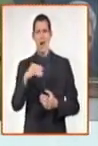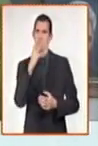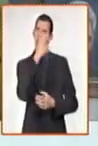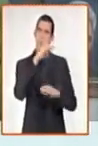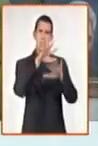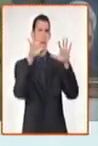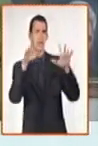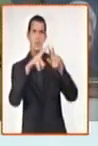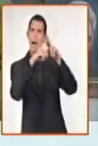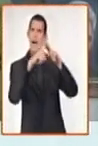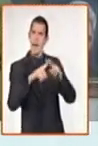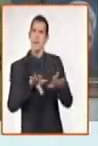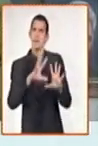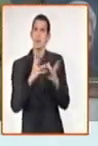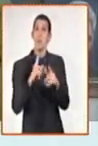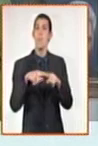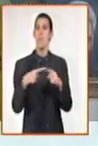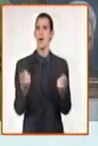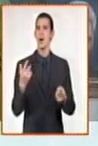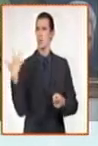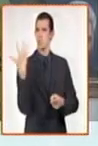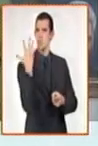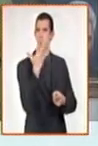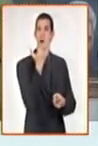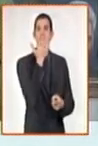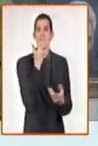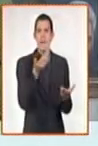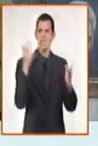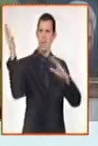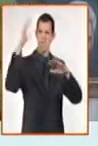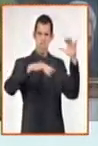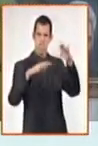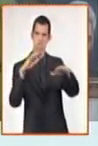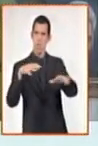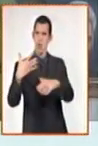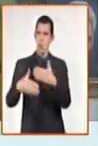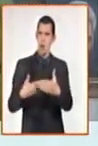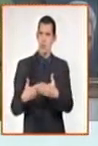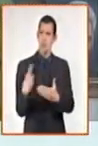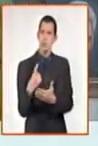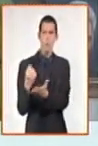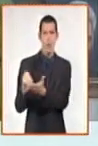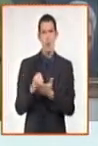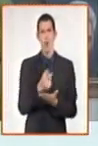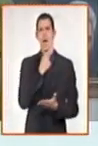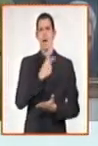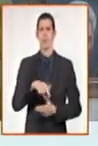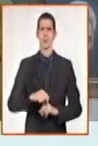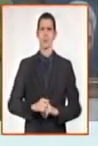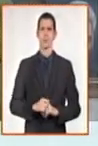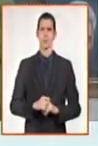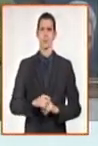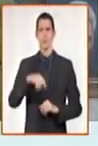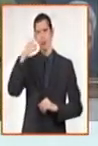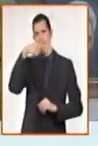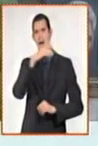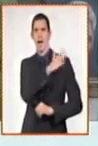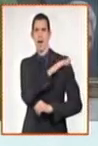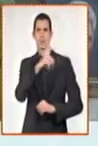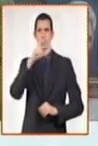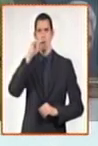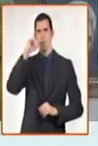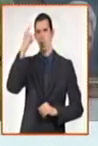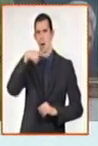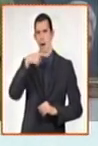que tiene la provincia de Pinar del Río. Hemos tenido también apoyo de algunos organismos de algunas provincias del país, sobre todo de Ascuba, sobre todo del Micón. Tenemos más